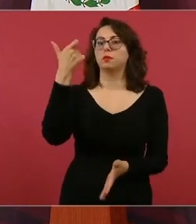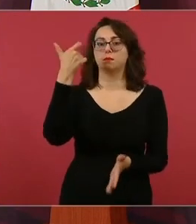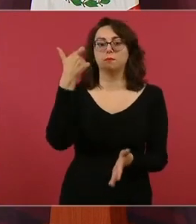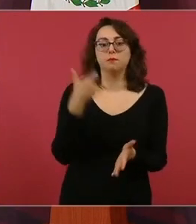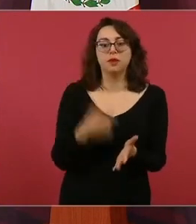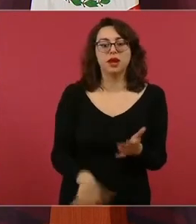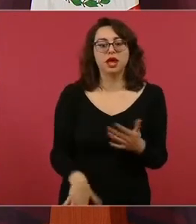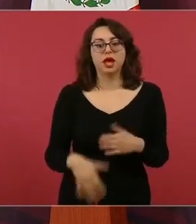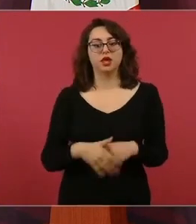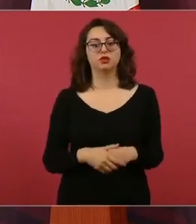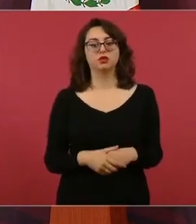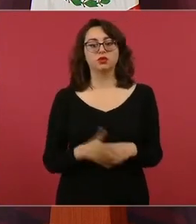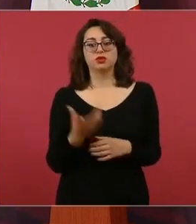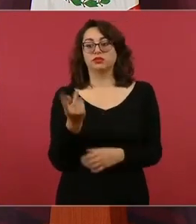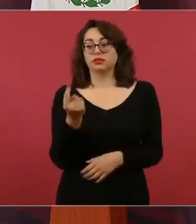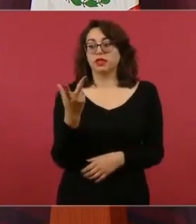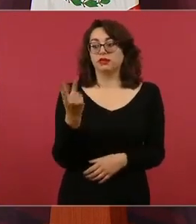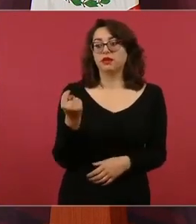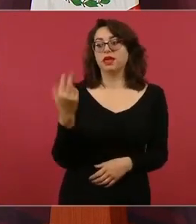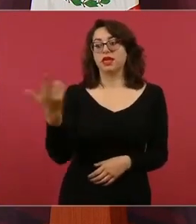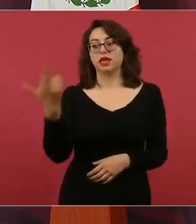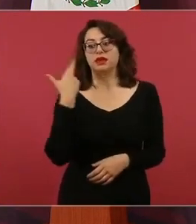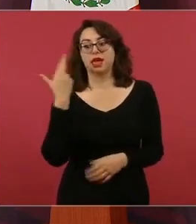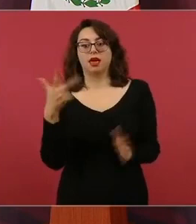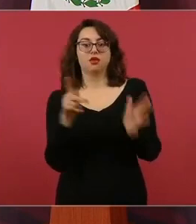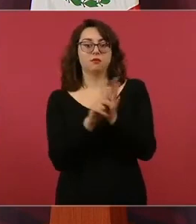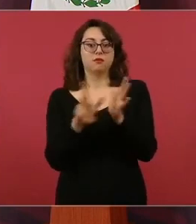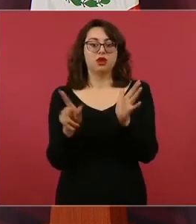Y los medios,